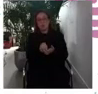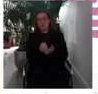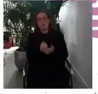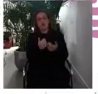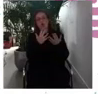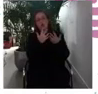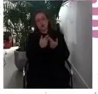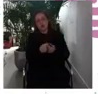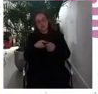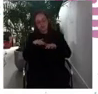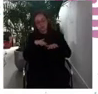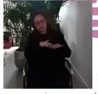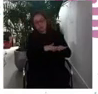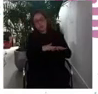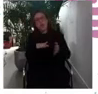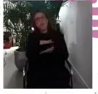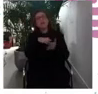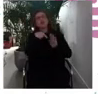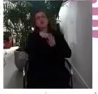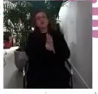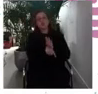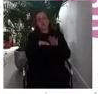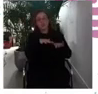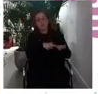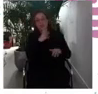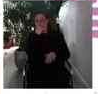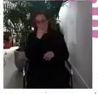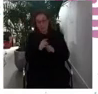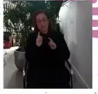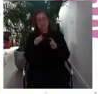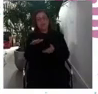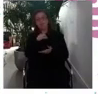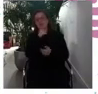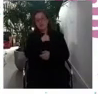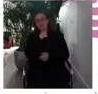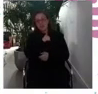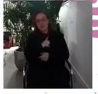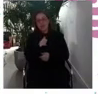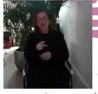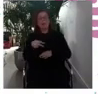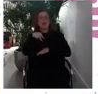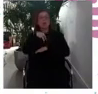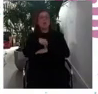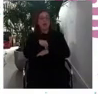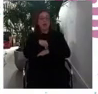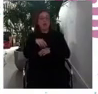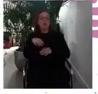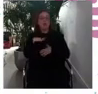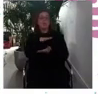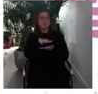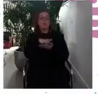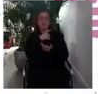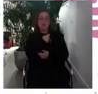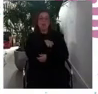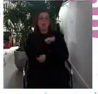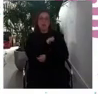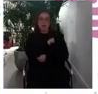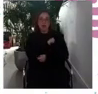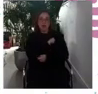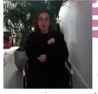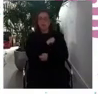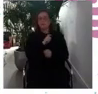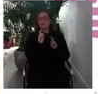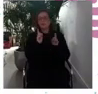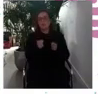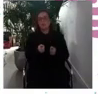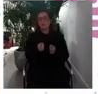los corsos barriales Barrio Sur, Ciudad Vieja, tablado alternativo en Plaza España, dentro de